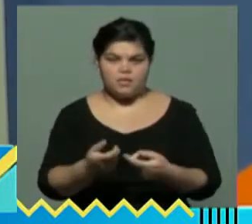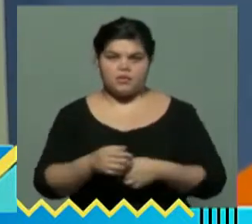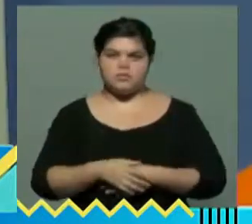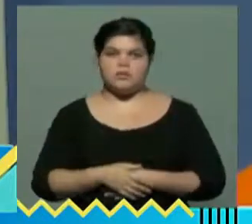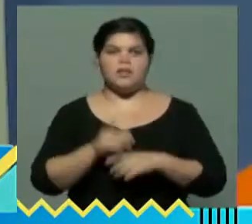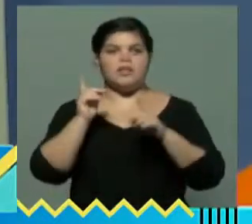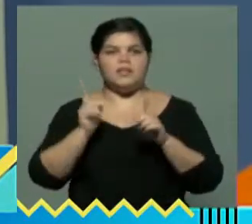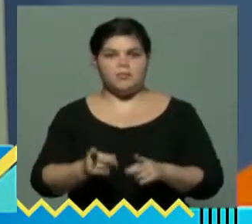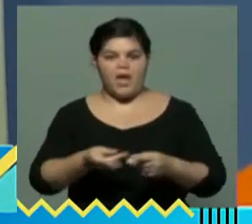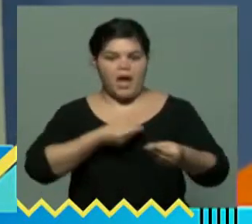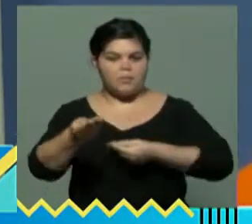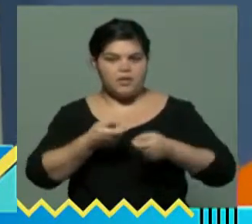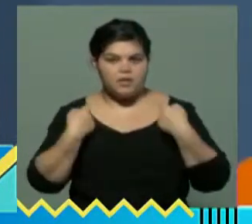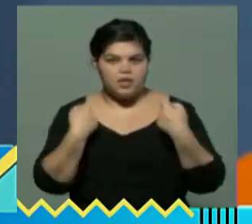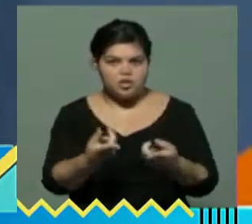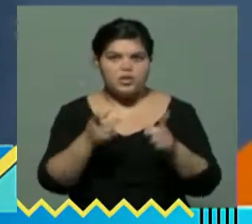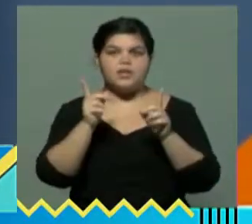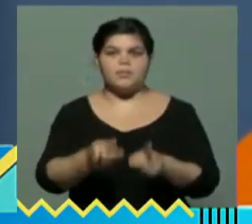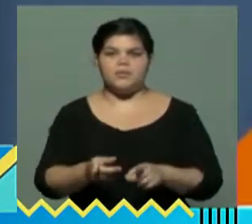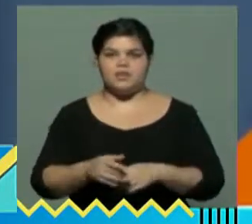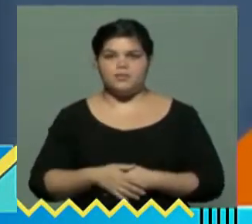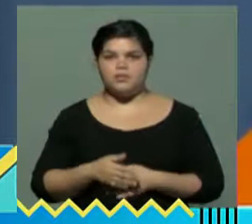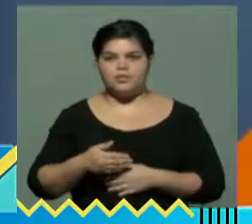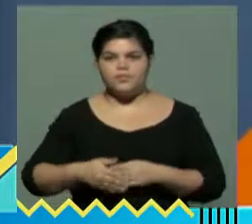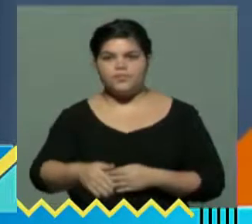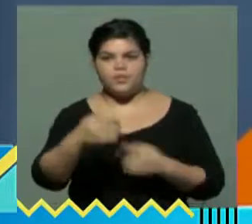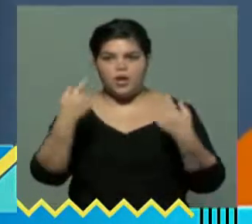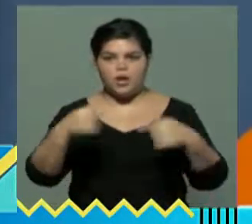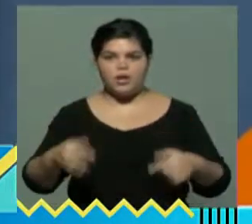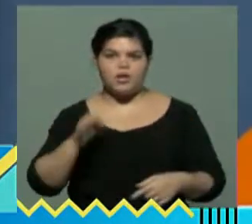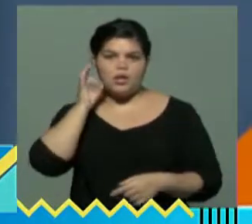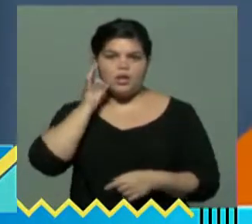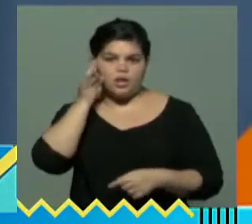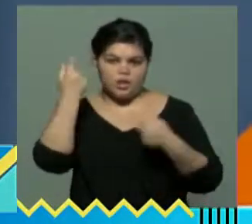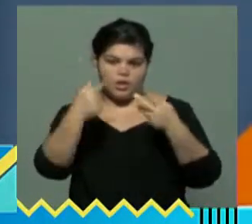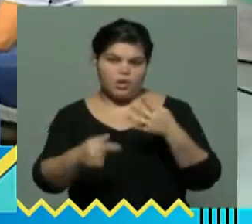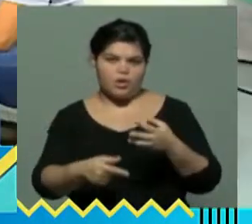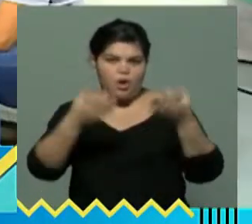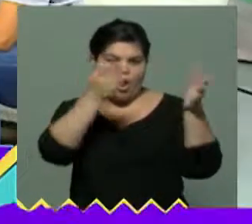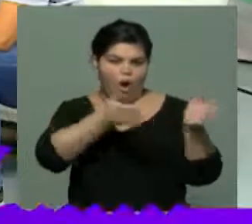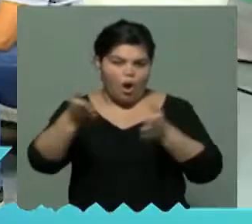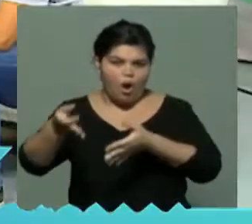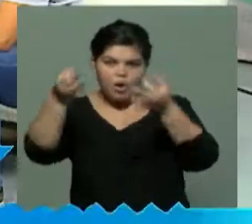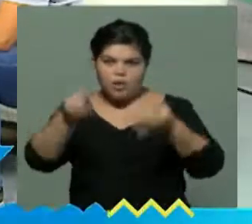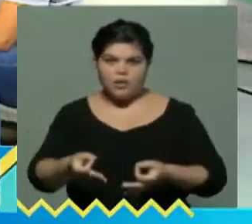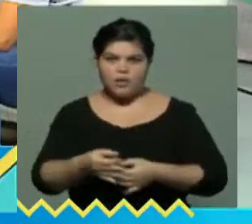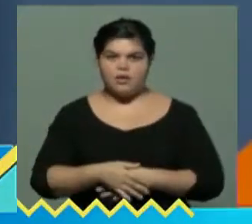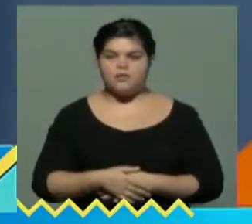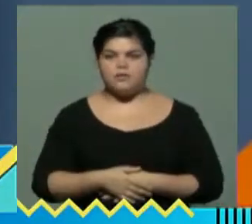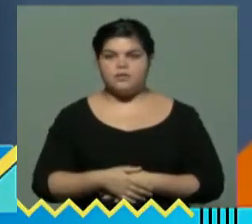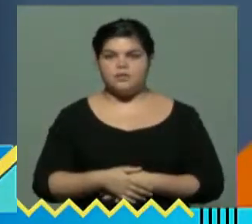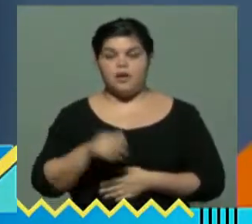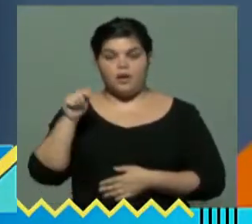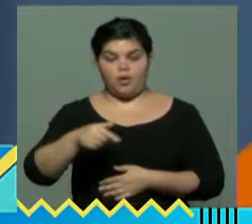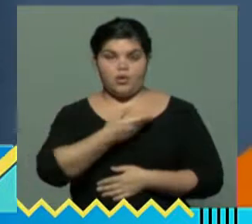tiene que brindar también el saneamiento de las cosas. Bien, a ver, nosotros como participantes del partido que hoy en día es